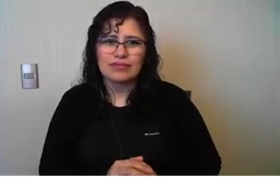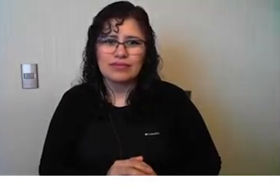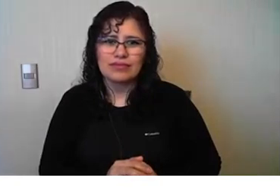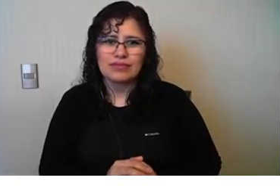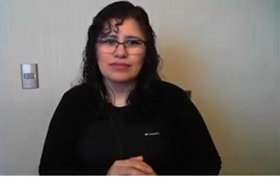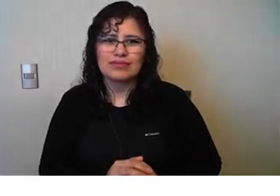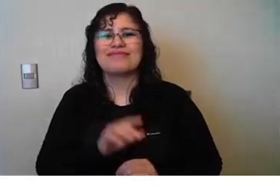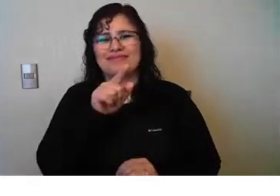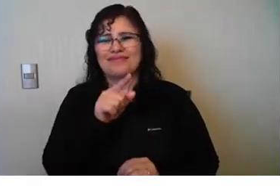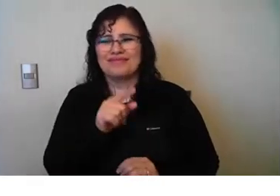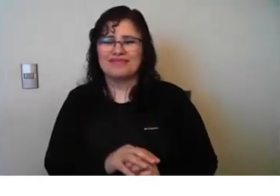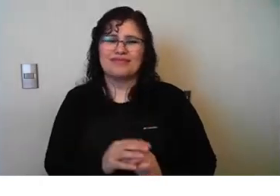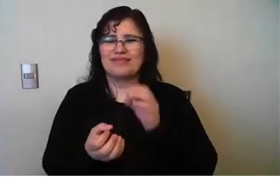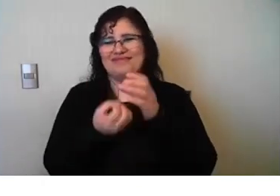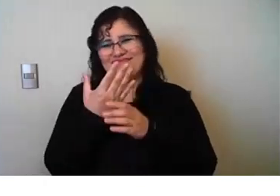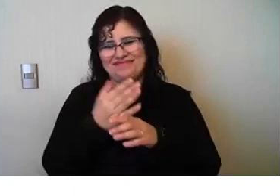¿Sí?